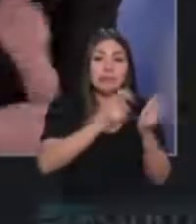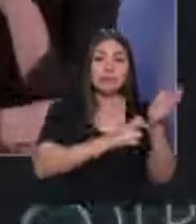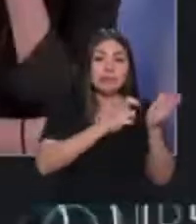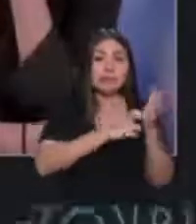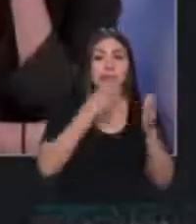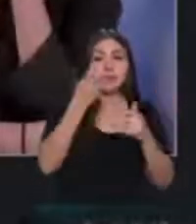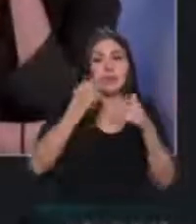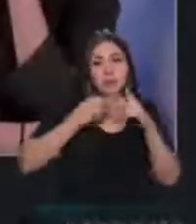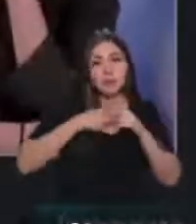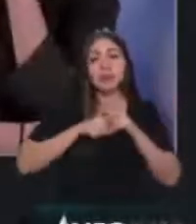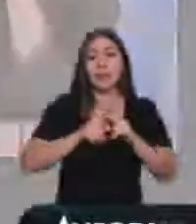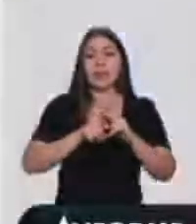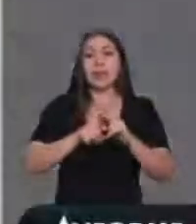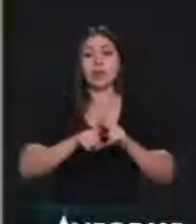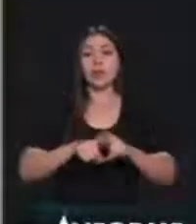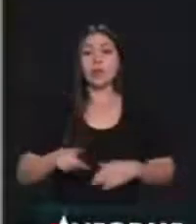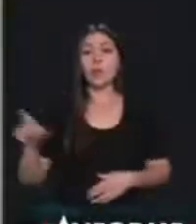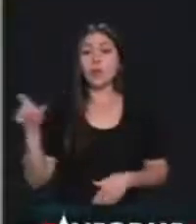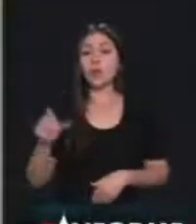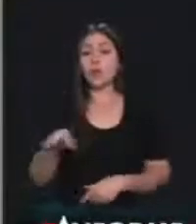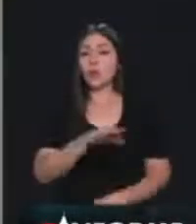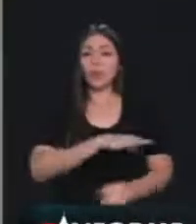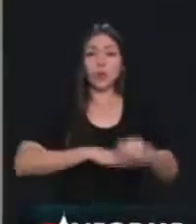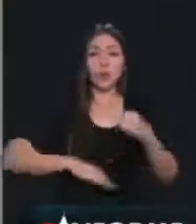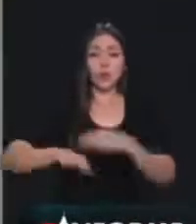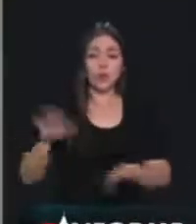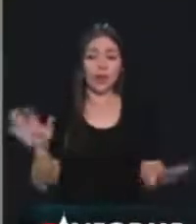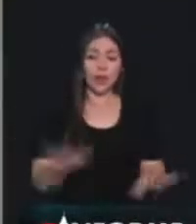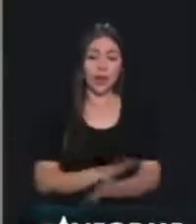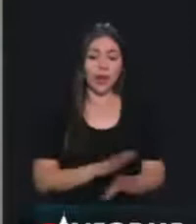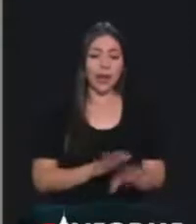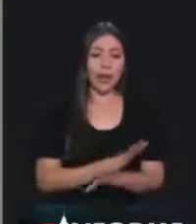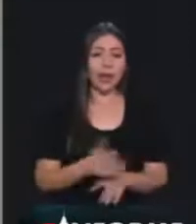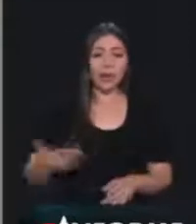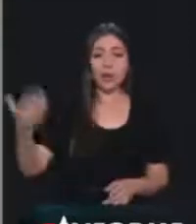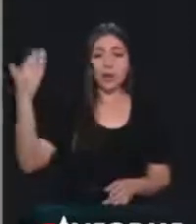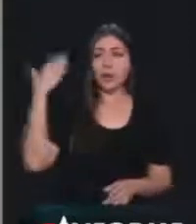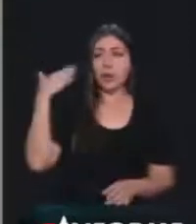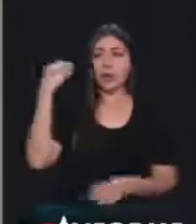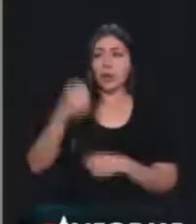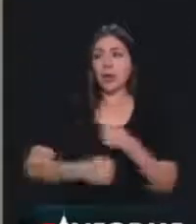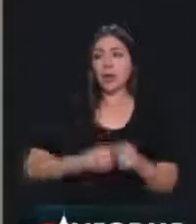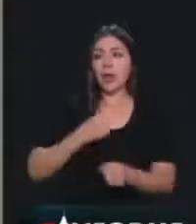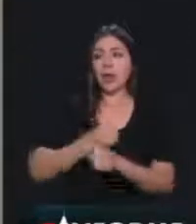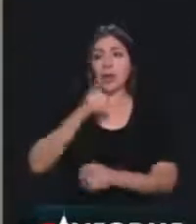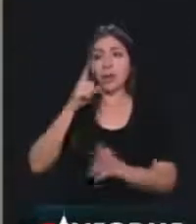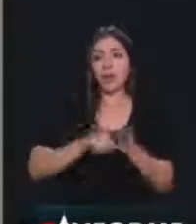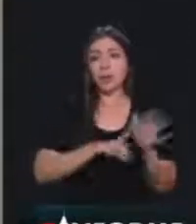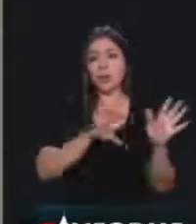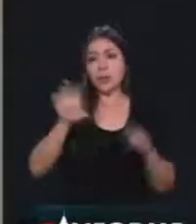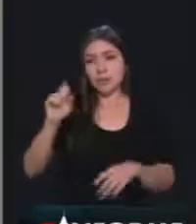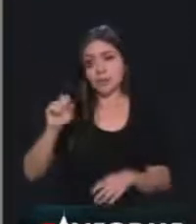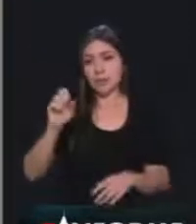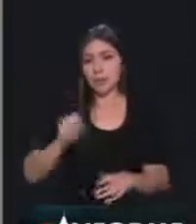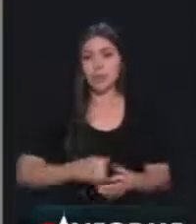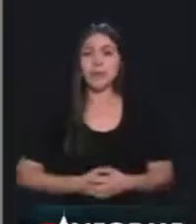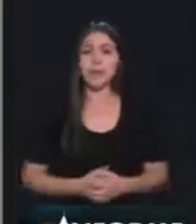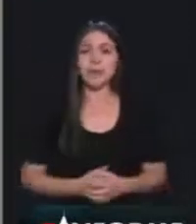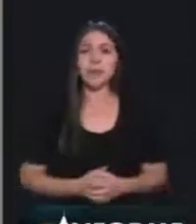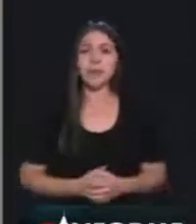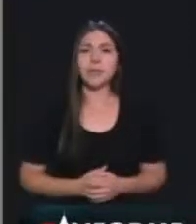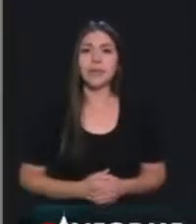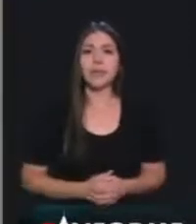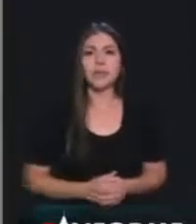¿ok? Cuando cambian todo este modelo que venía desde los años 60. En